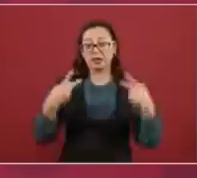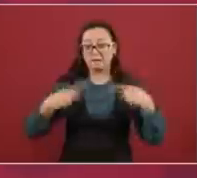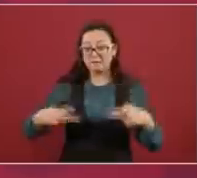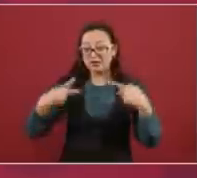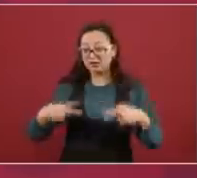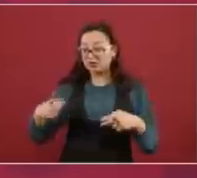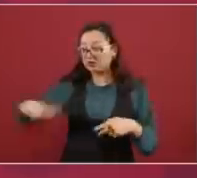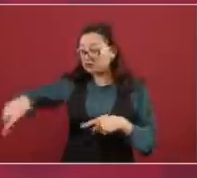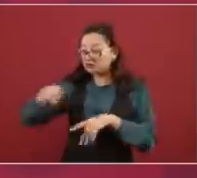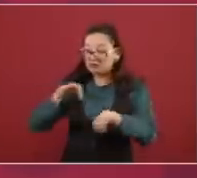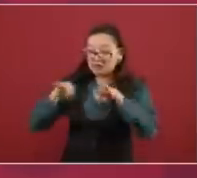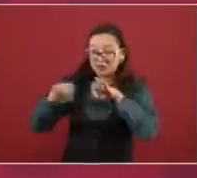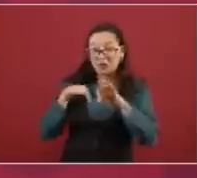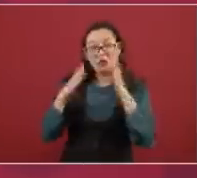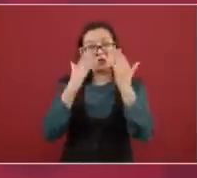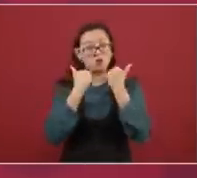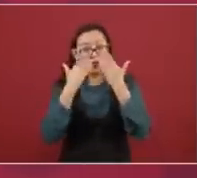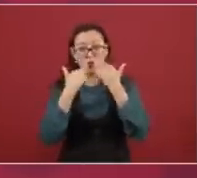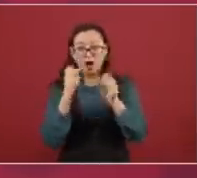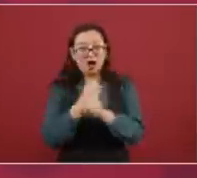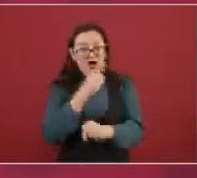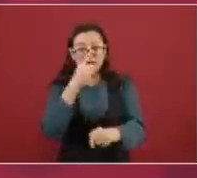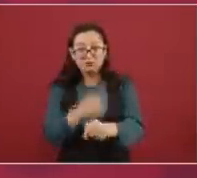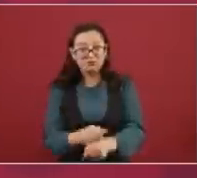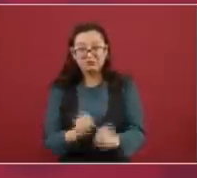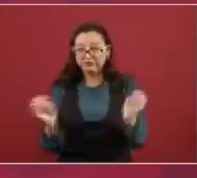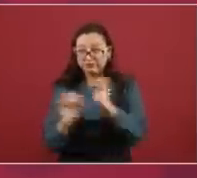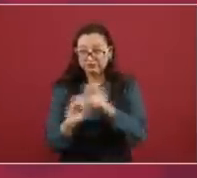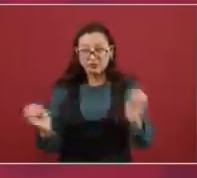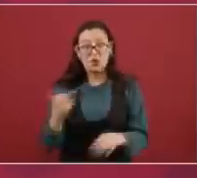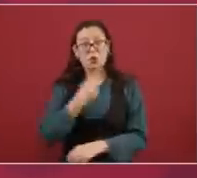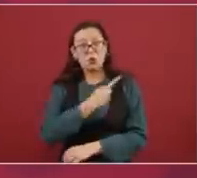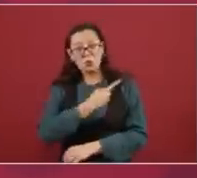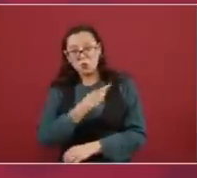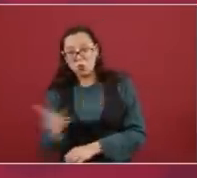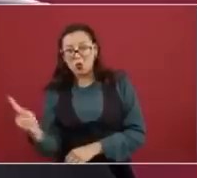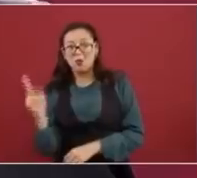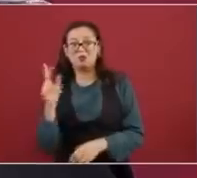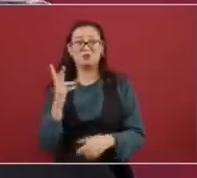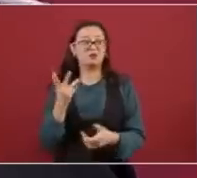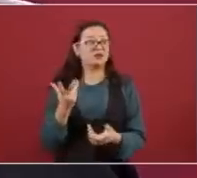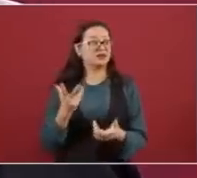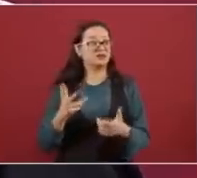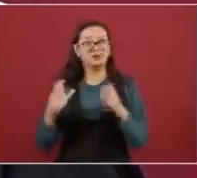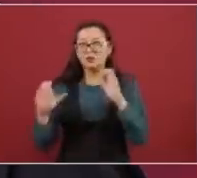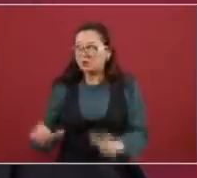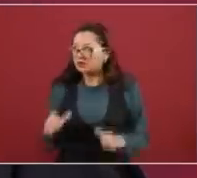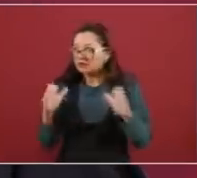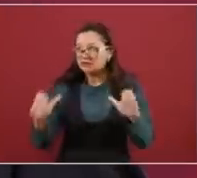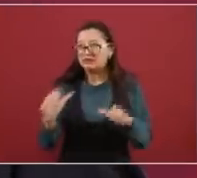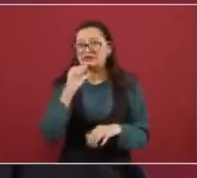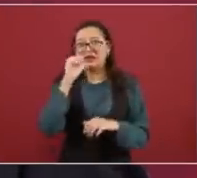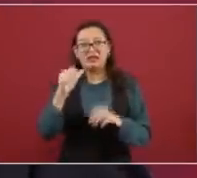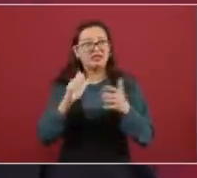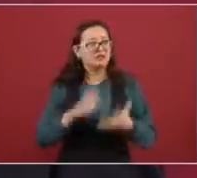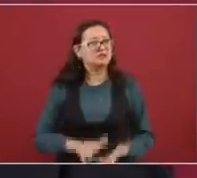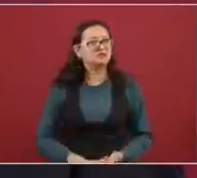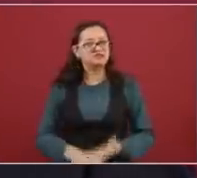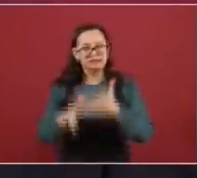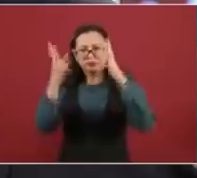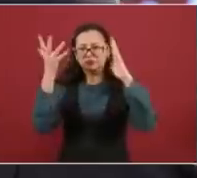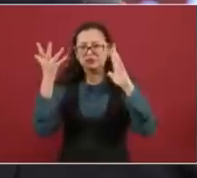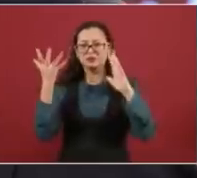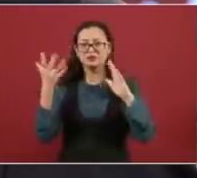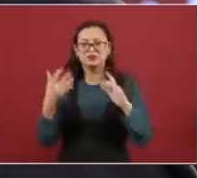oportunidades de trabajo, hay pobreza, hay inseguridad, hay violencia, la